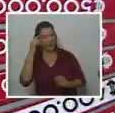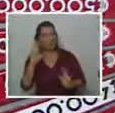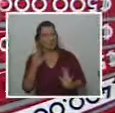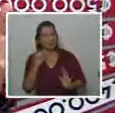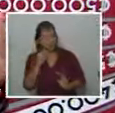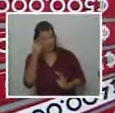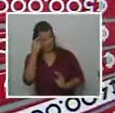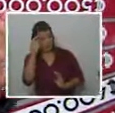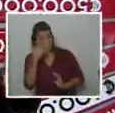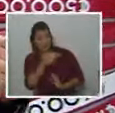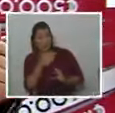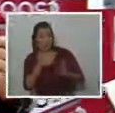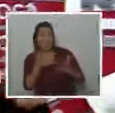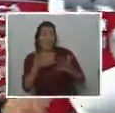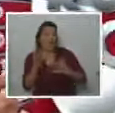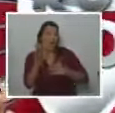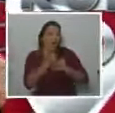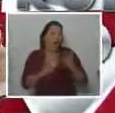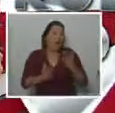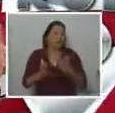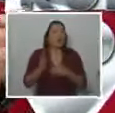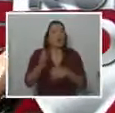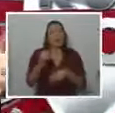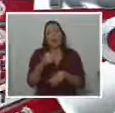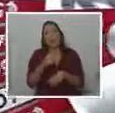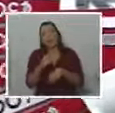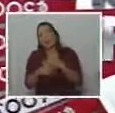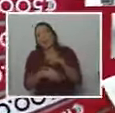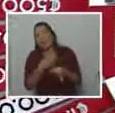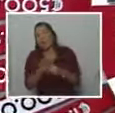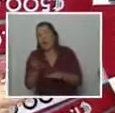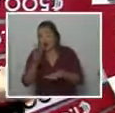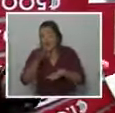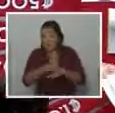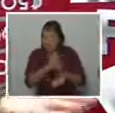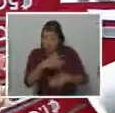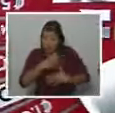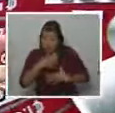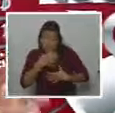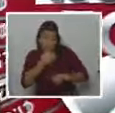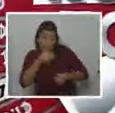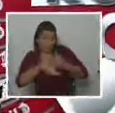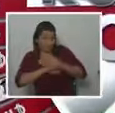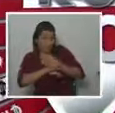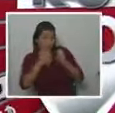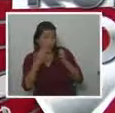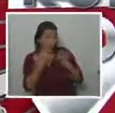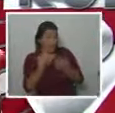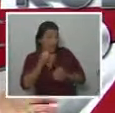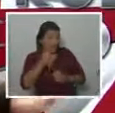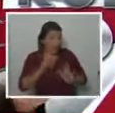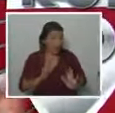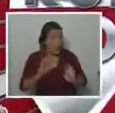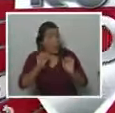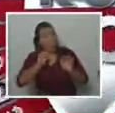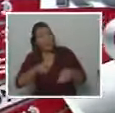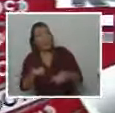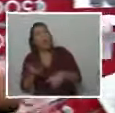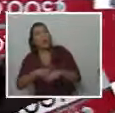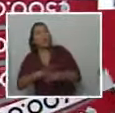Vaya pensando si quiere, digamos, algún tipo de apuesta. Confía en su equipo para mañana, podríamos pensar en algo, algún